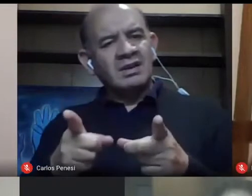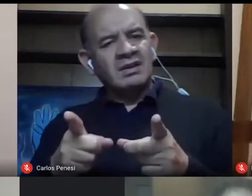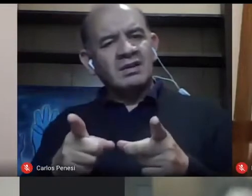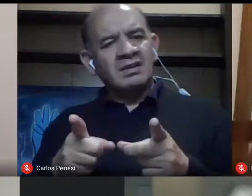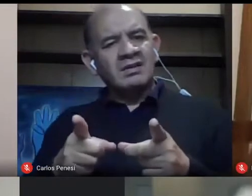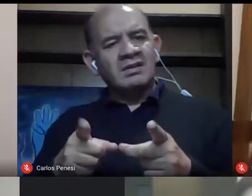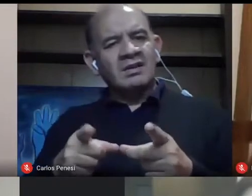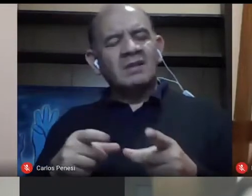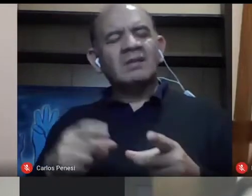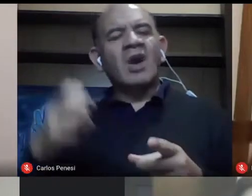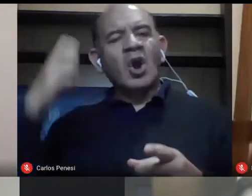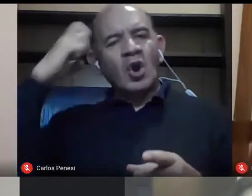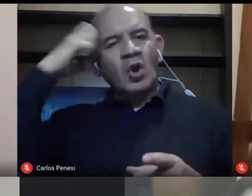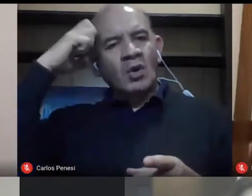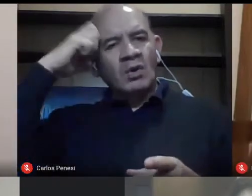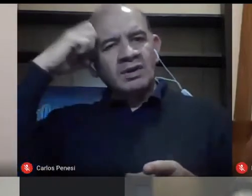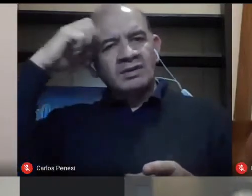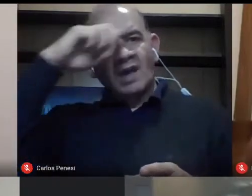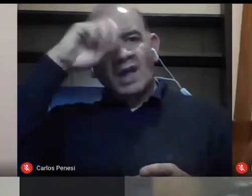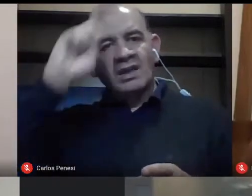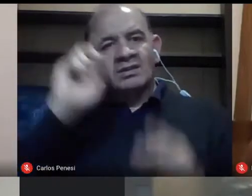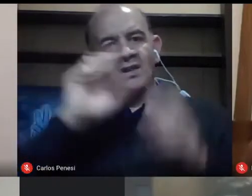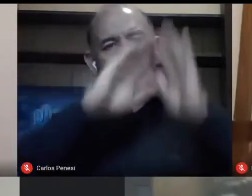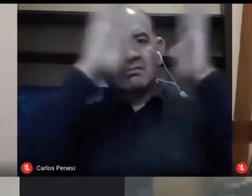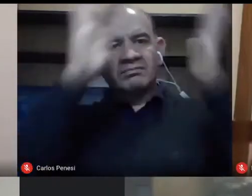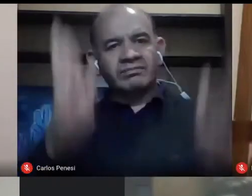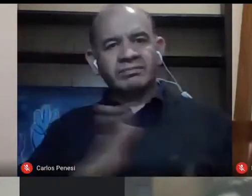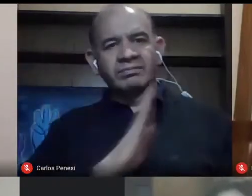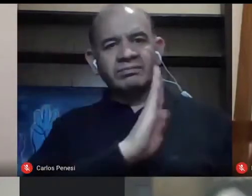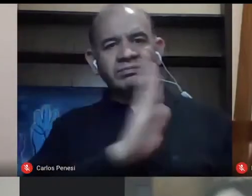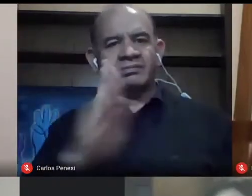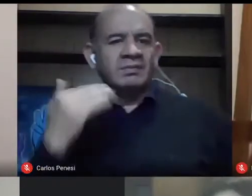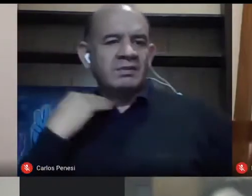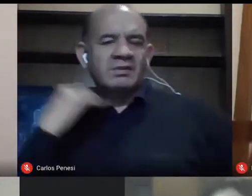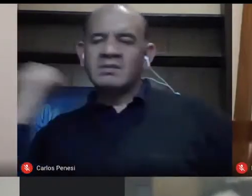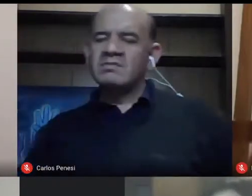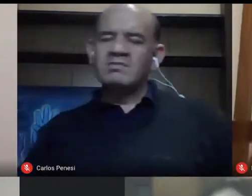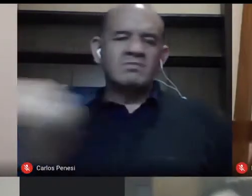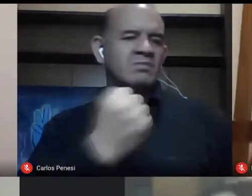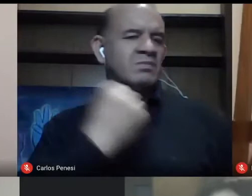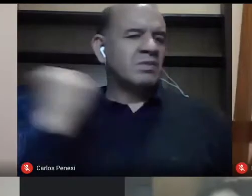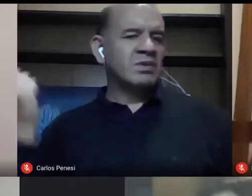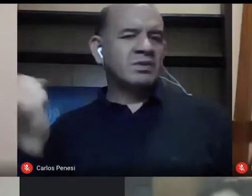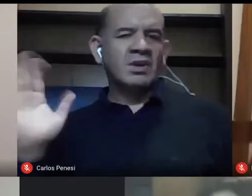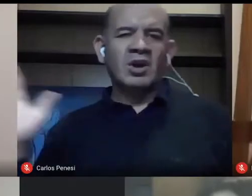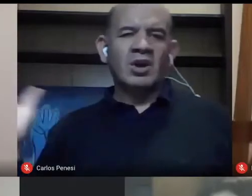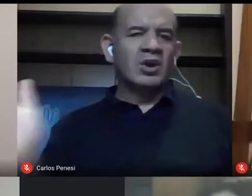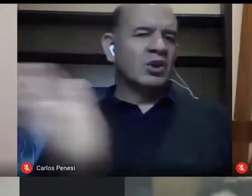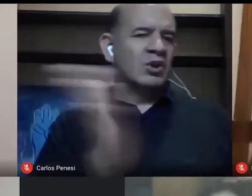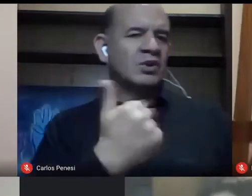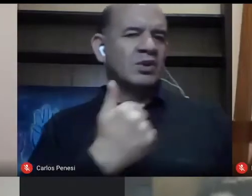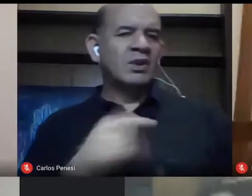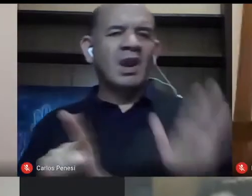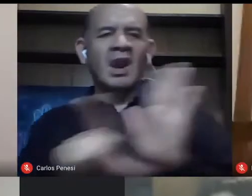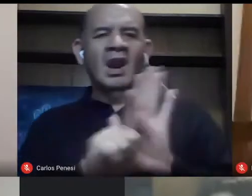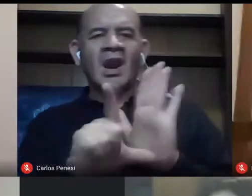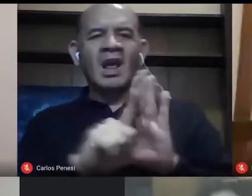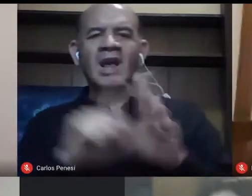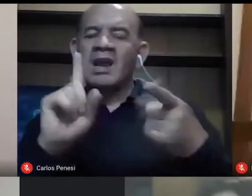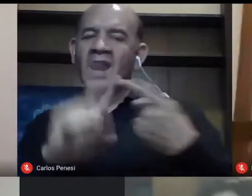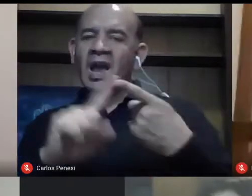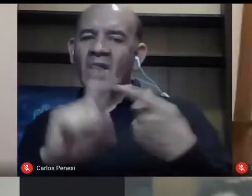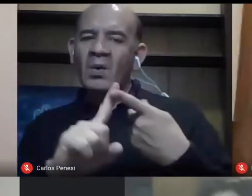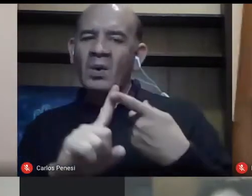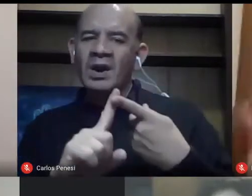de la Nación, que ha jugado un rol muy importante en todo lo que fue la aprobación del tratado y lo de la